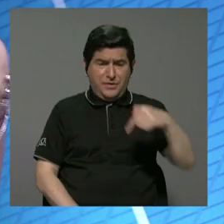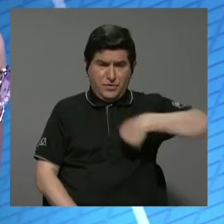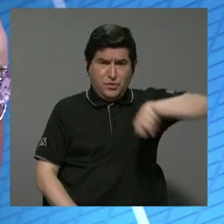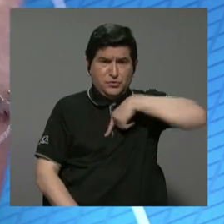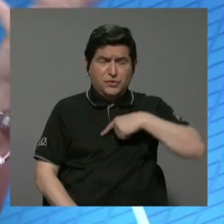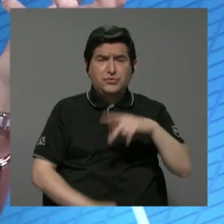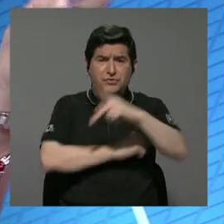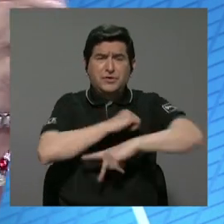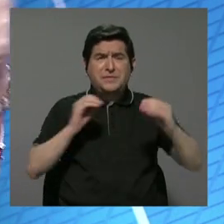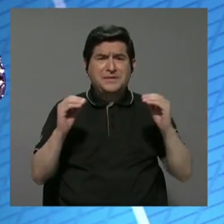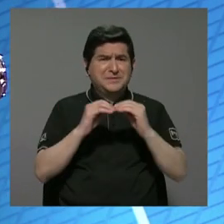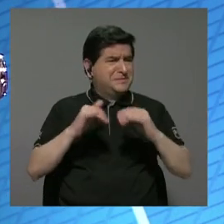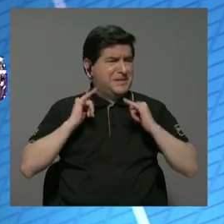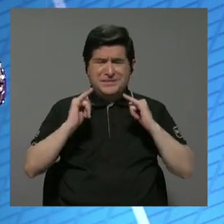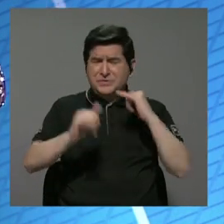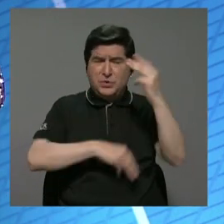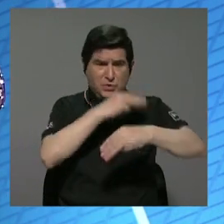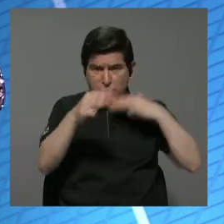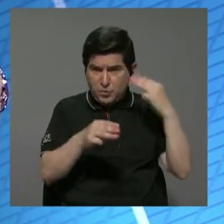mundo, además estamos construyendo